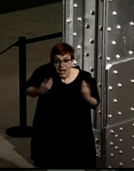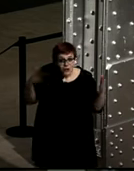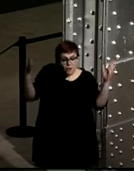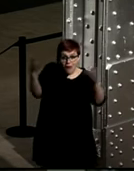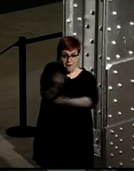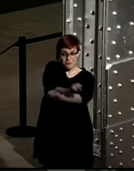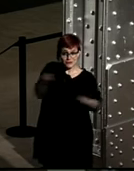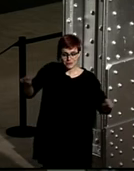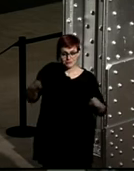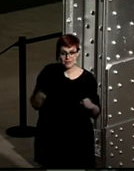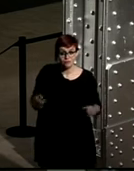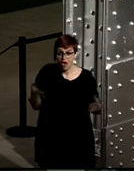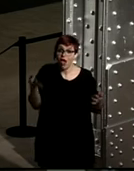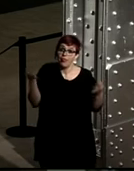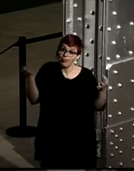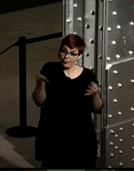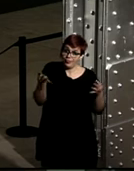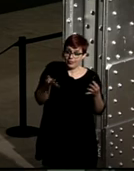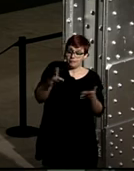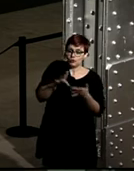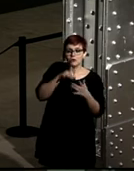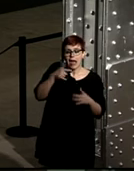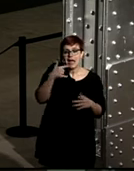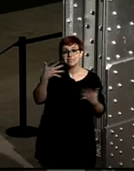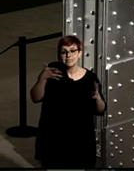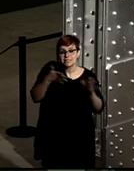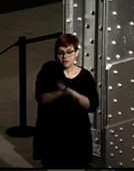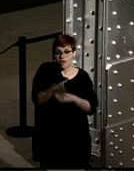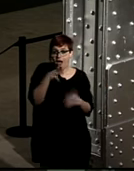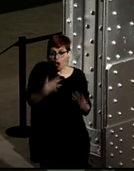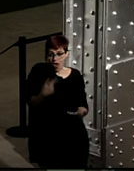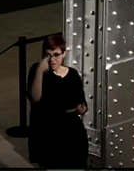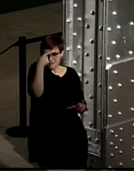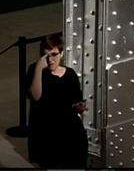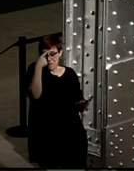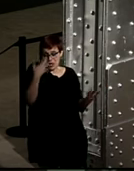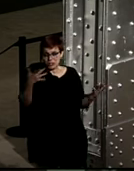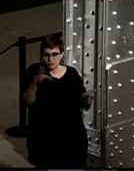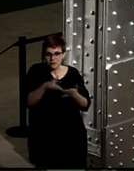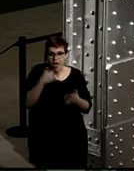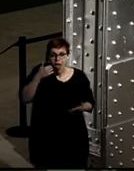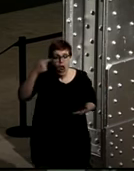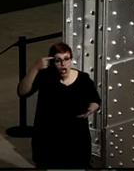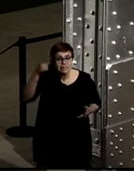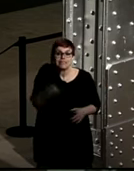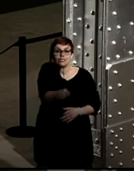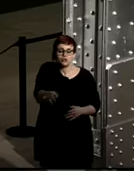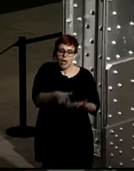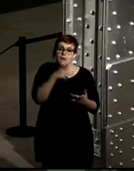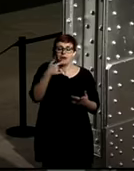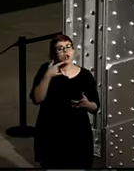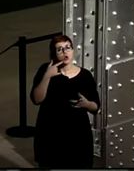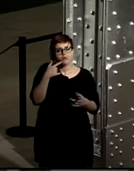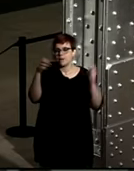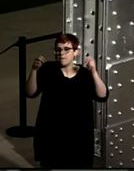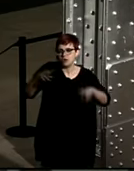Debería verla. Me imagino que te echarán de menos ahora, por ejemplo, ¿no? Bueno, sí, lo difícil es conciliar